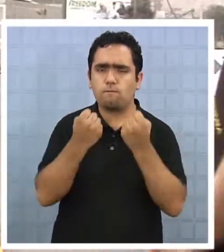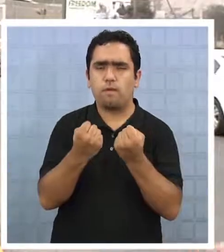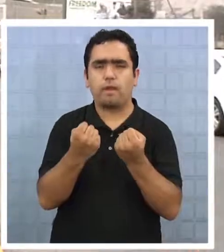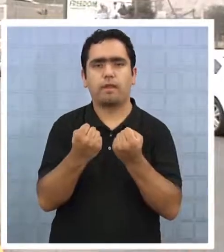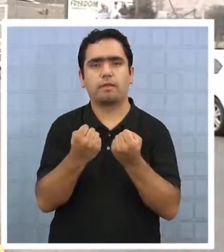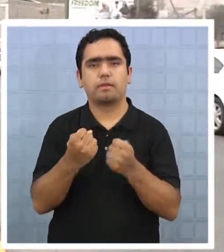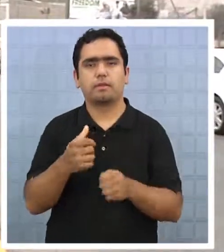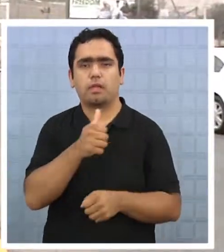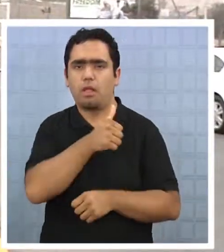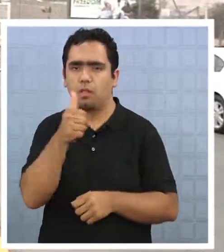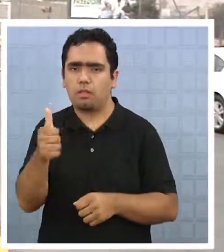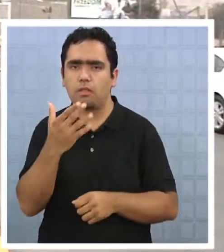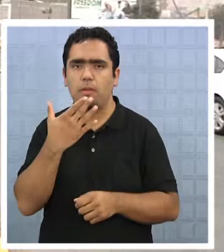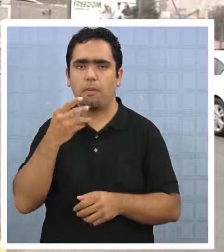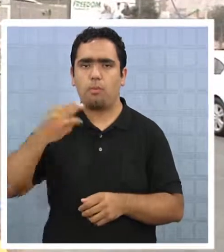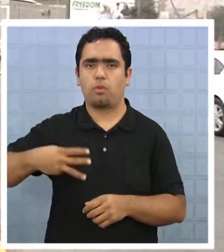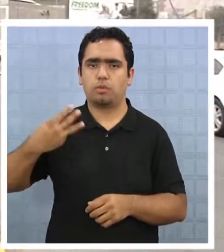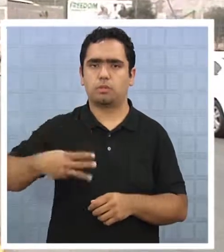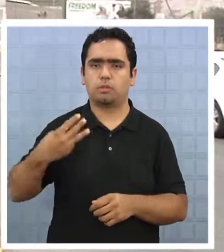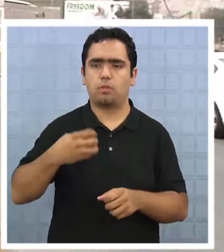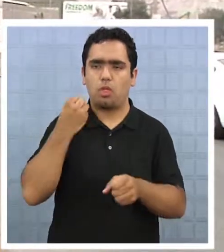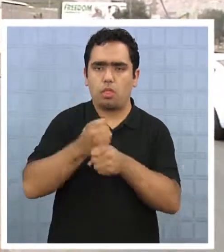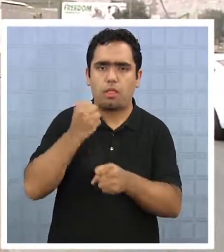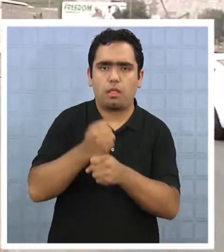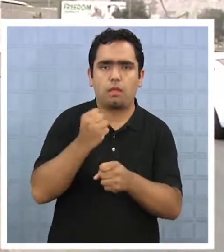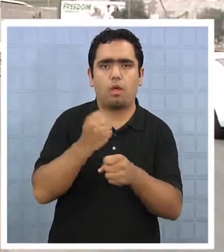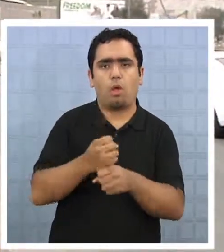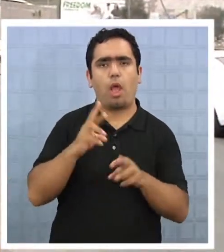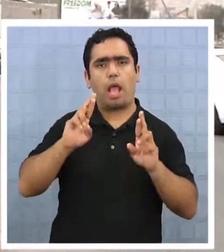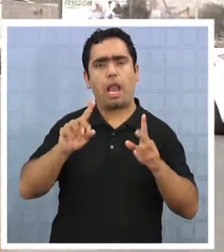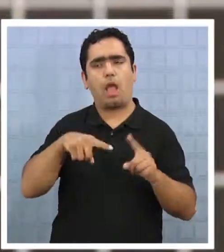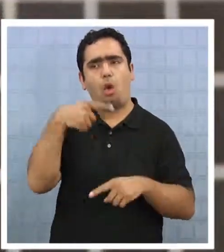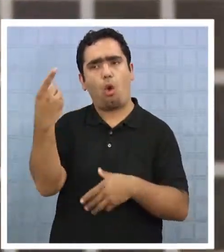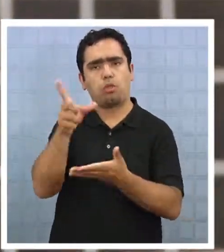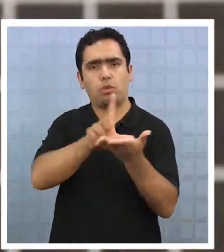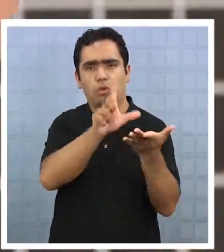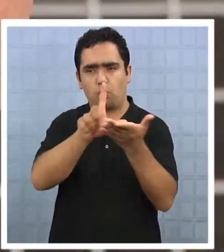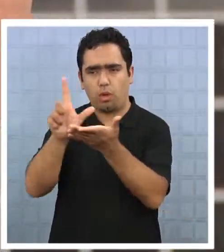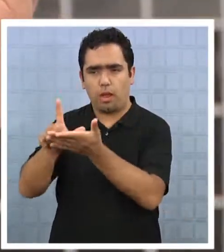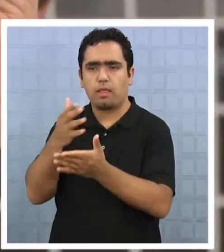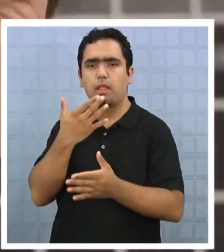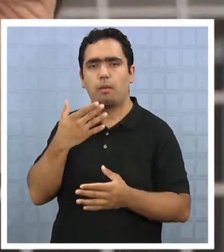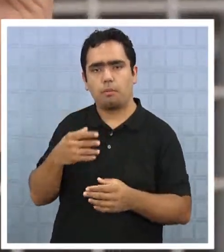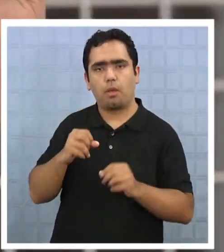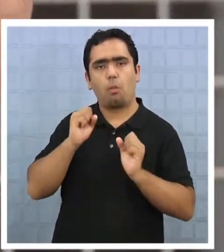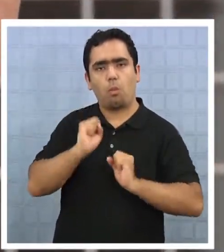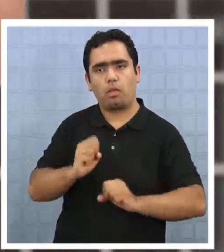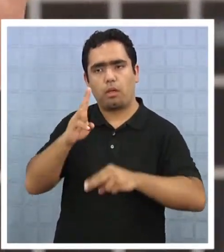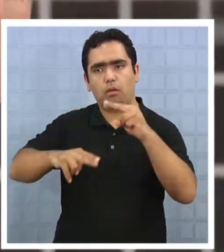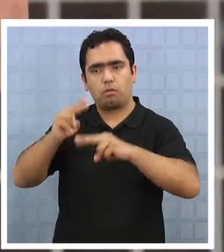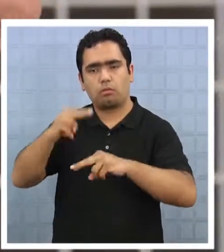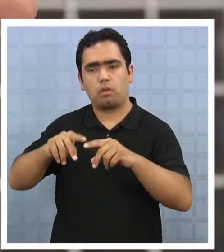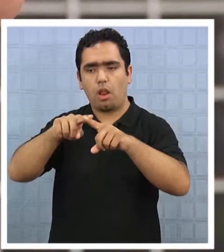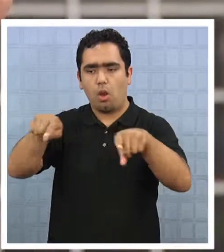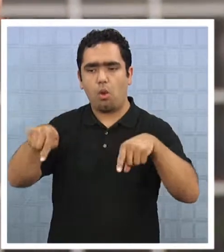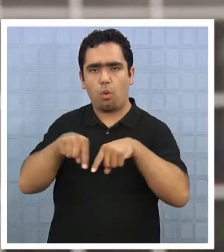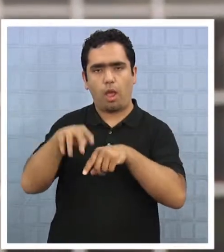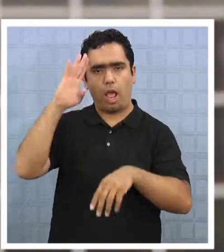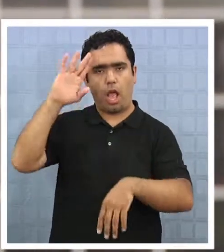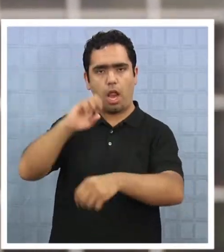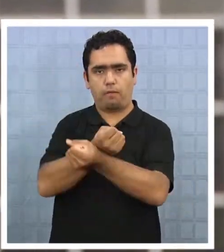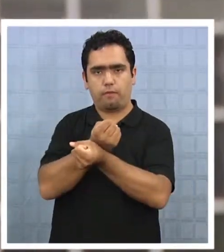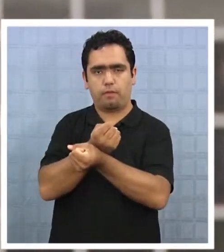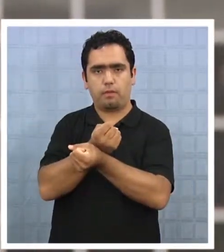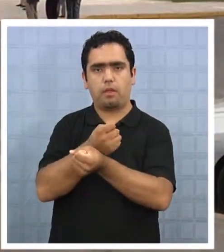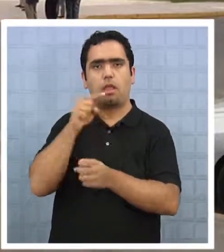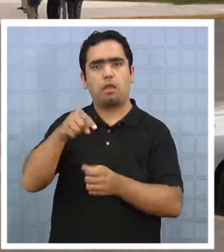empresa privada, con los esfuerzos de los dirigentes, con el trabajo conjunto con los municipios, vamos a poder aumentar otros puntos de acción preventiva